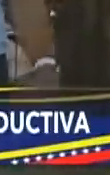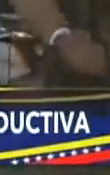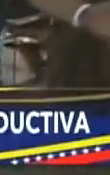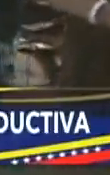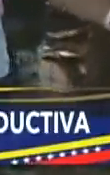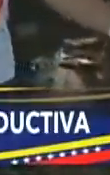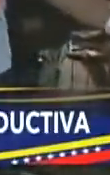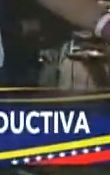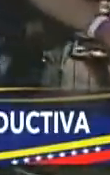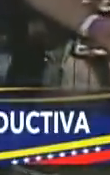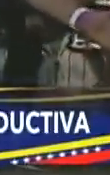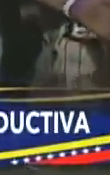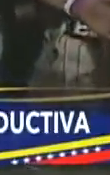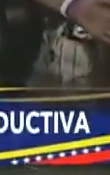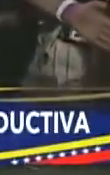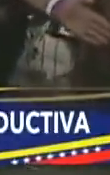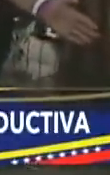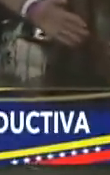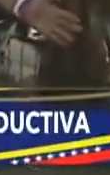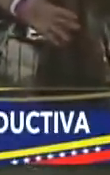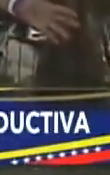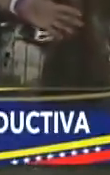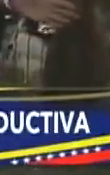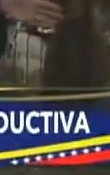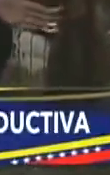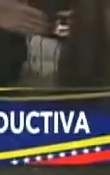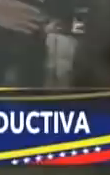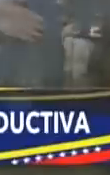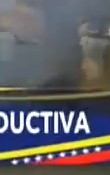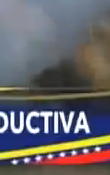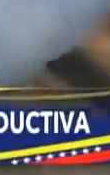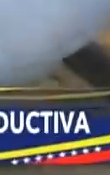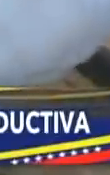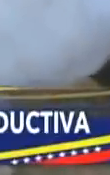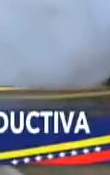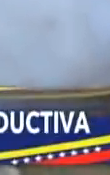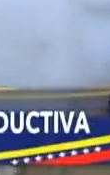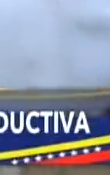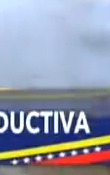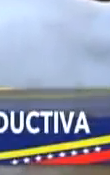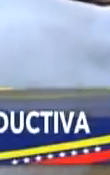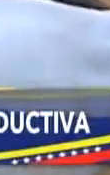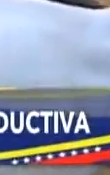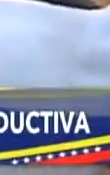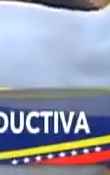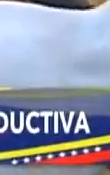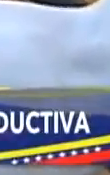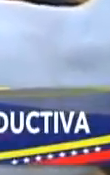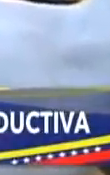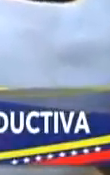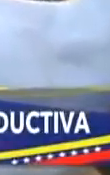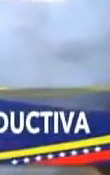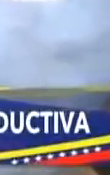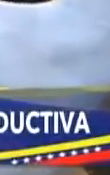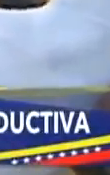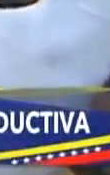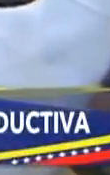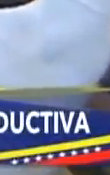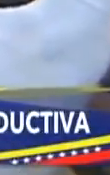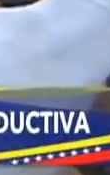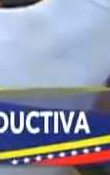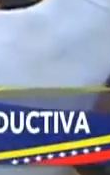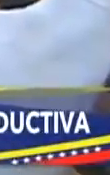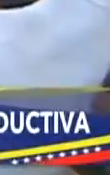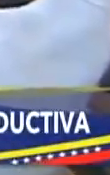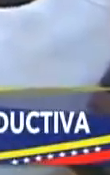presidente. ¿Y cuánto produce? Es una cabra con producciones de leche de 8, 9 hasta 10 litros de leche, presidente.